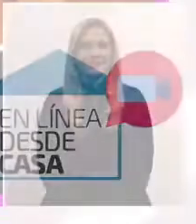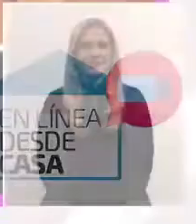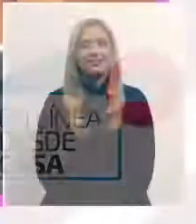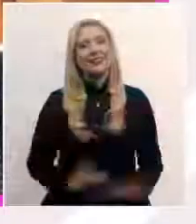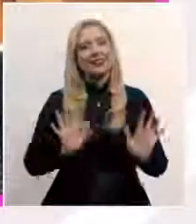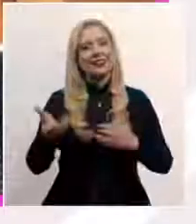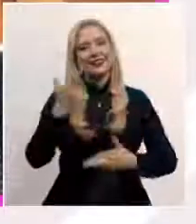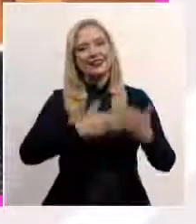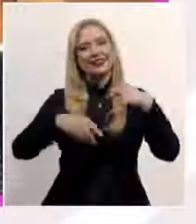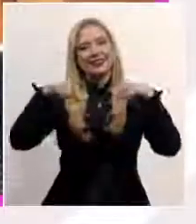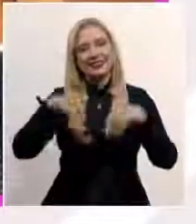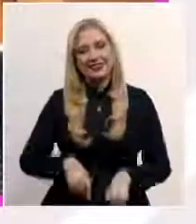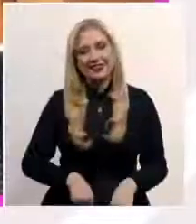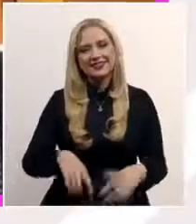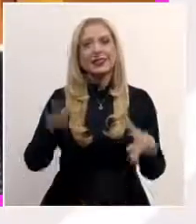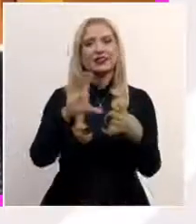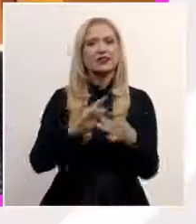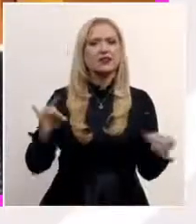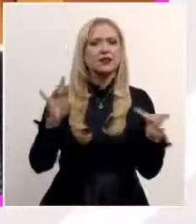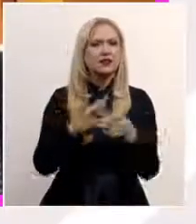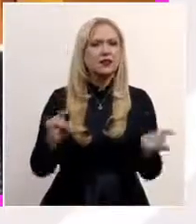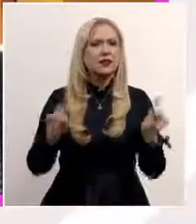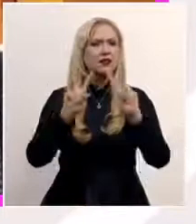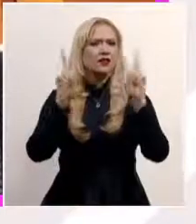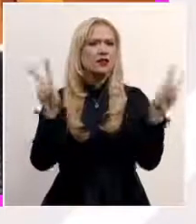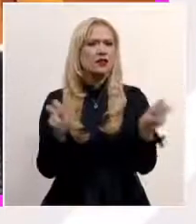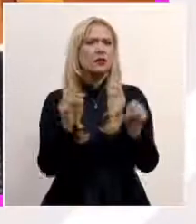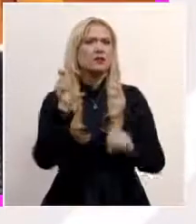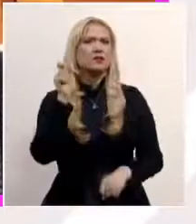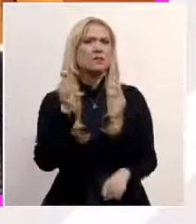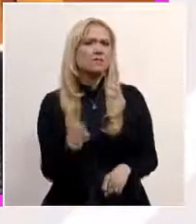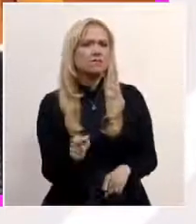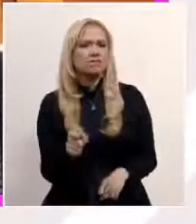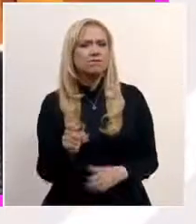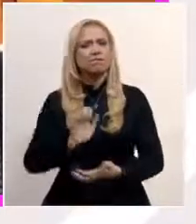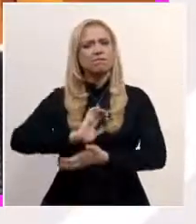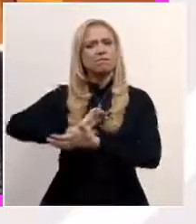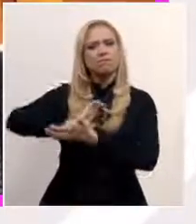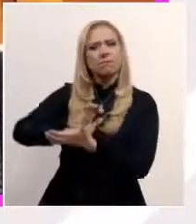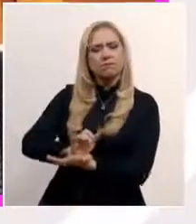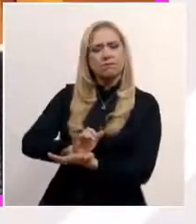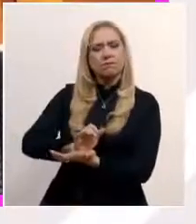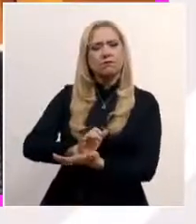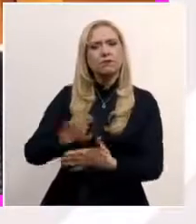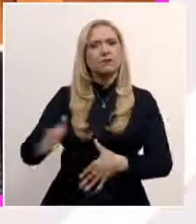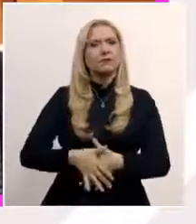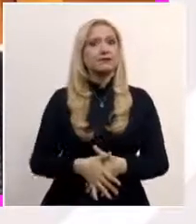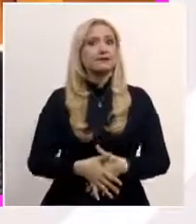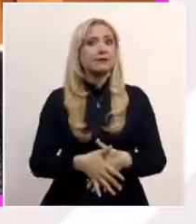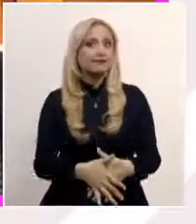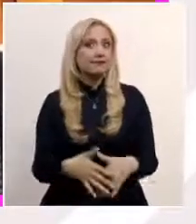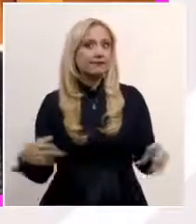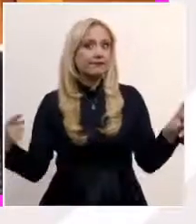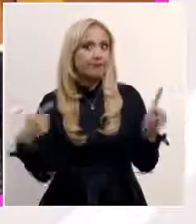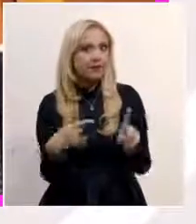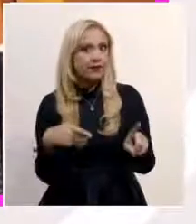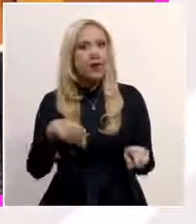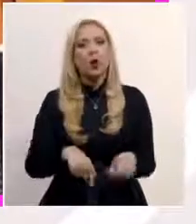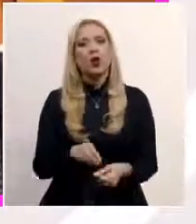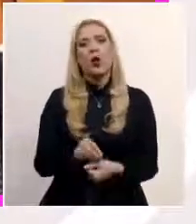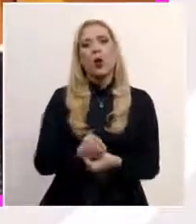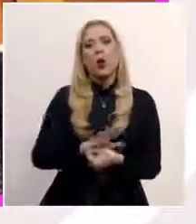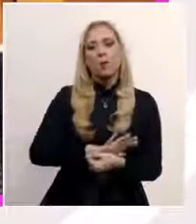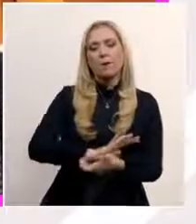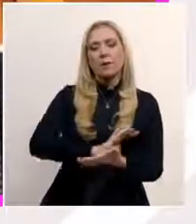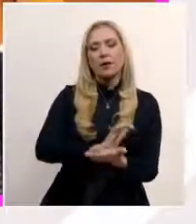Pues ya estamos aquí de vuelta en Espacio Diverso. Estamos hablando sobre discriminación por embarazo. En COPRED hablamos